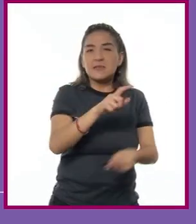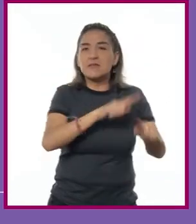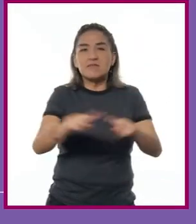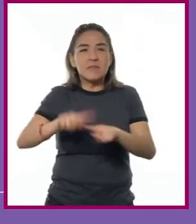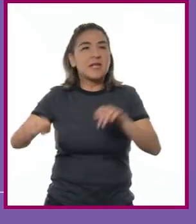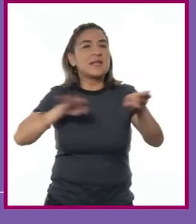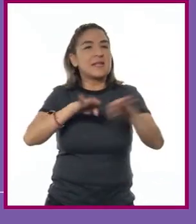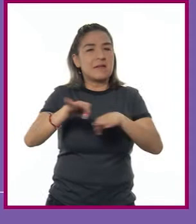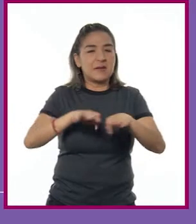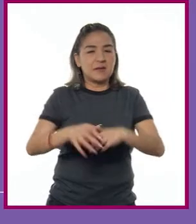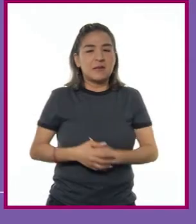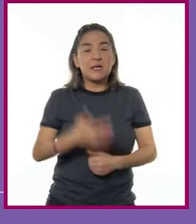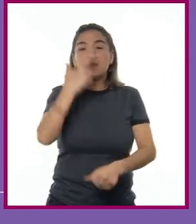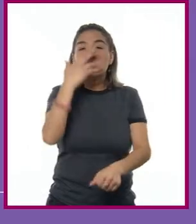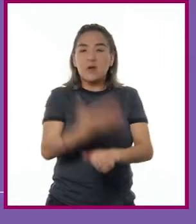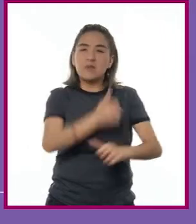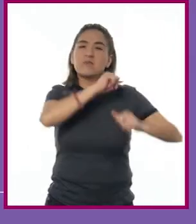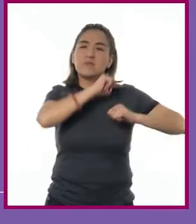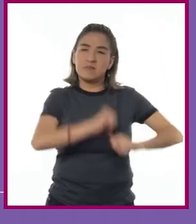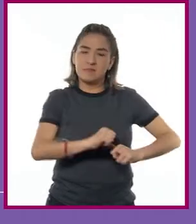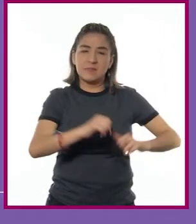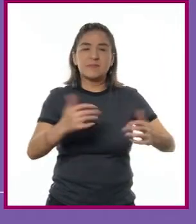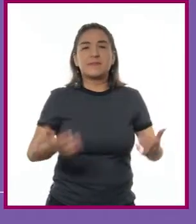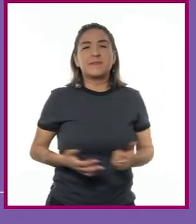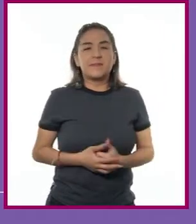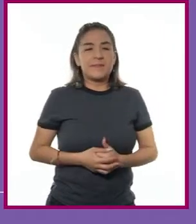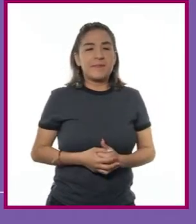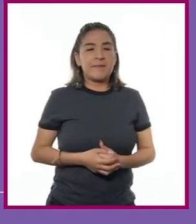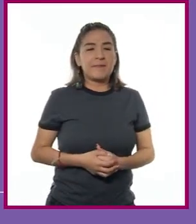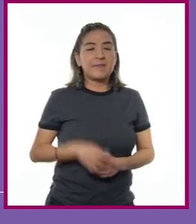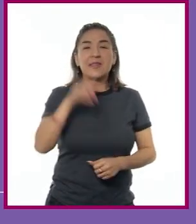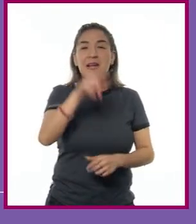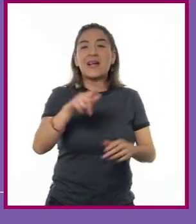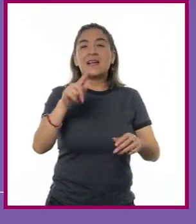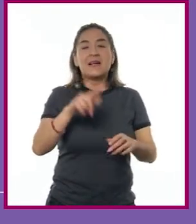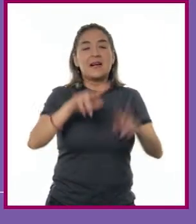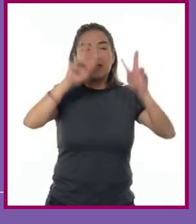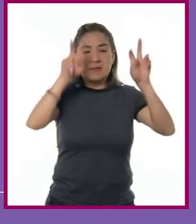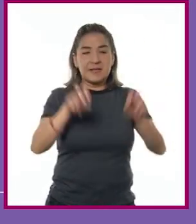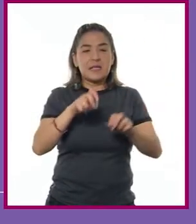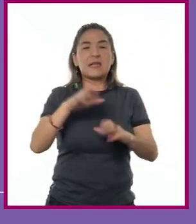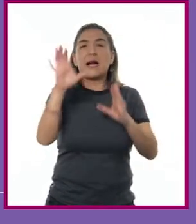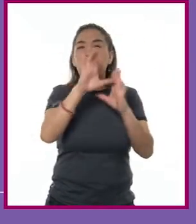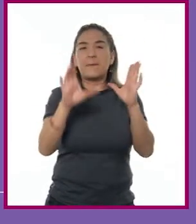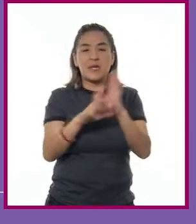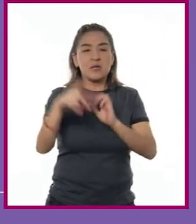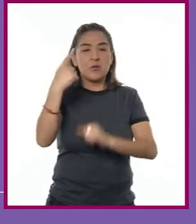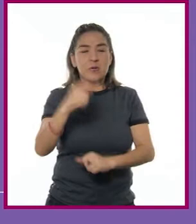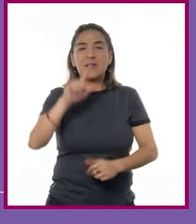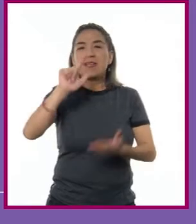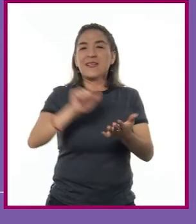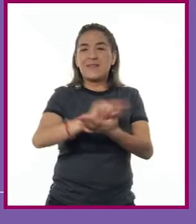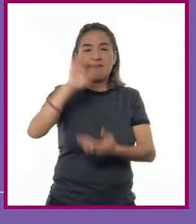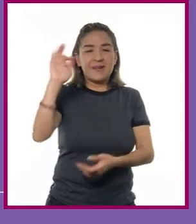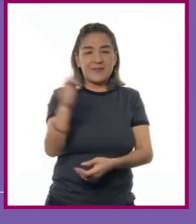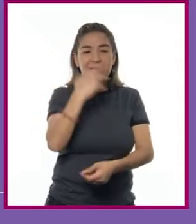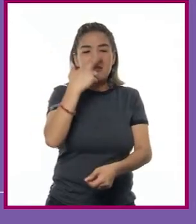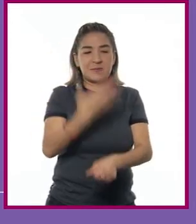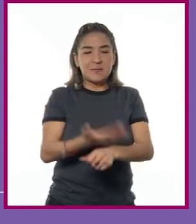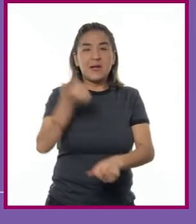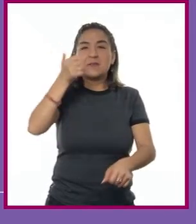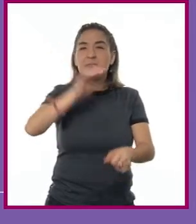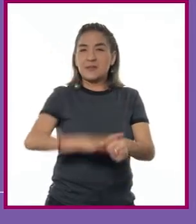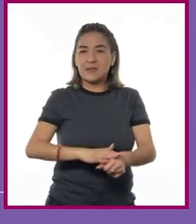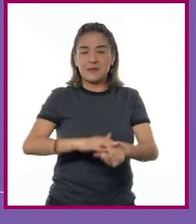sus empleos, cargos o comisiones. En el título segundo, capítulo 1 de la Ley Federal de